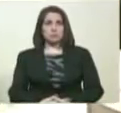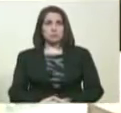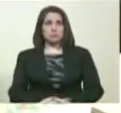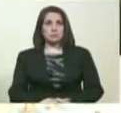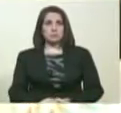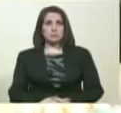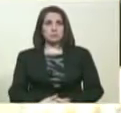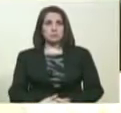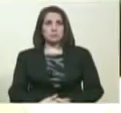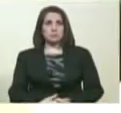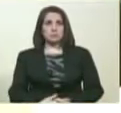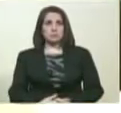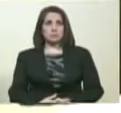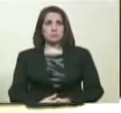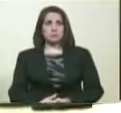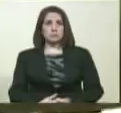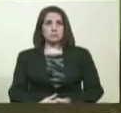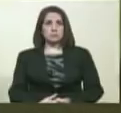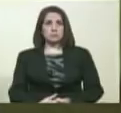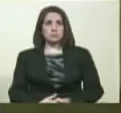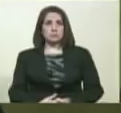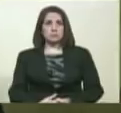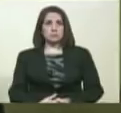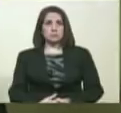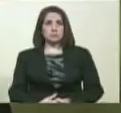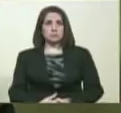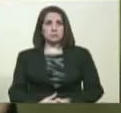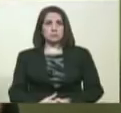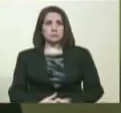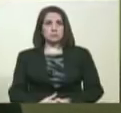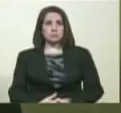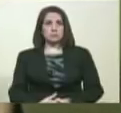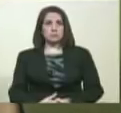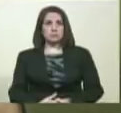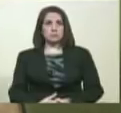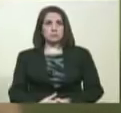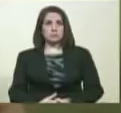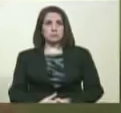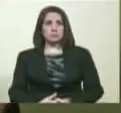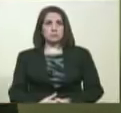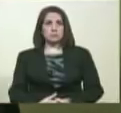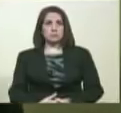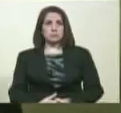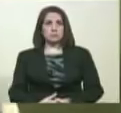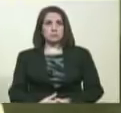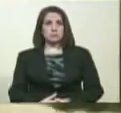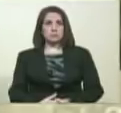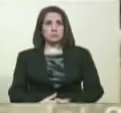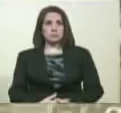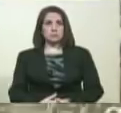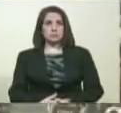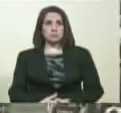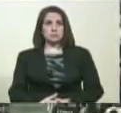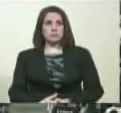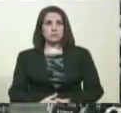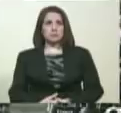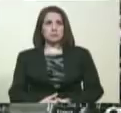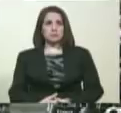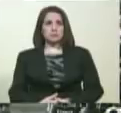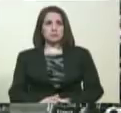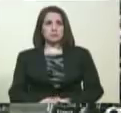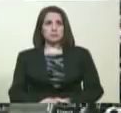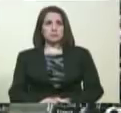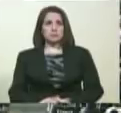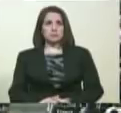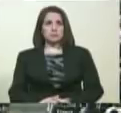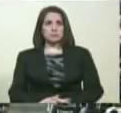¿Verdad? Lo que usan los futbolistas para las contusiones. Sí. Ok, es un desarrollo de nosotros acá, hecho este en Venezuela. Producto.